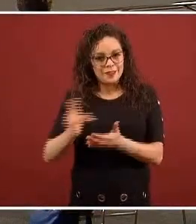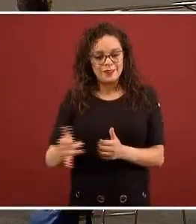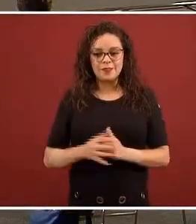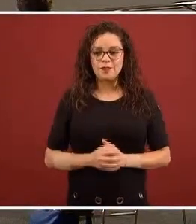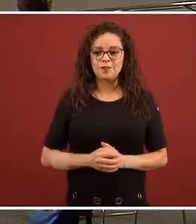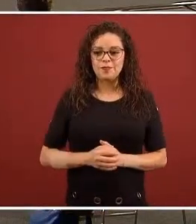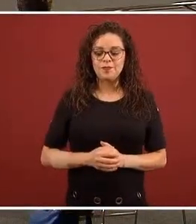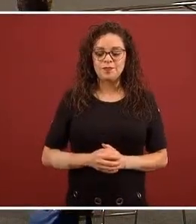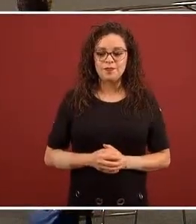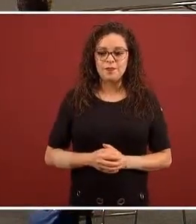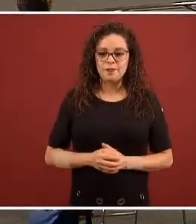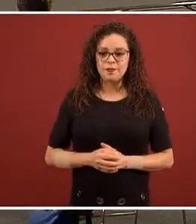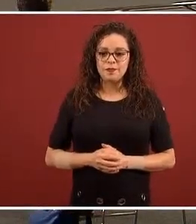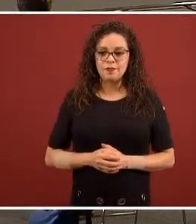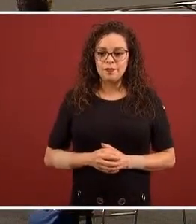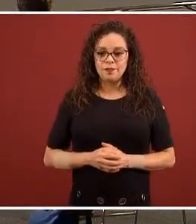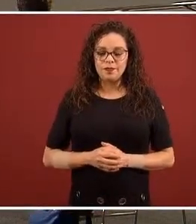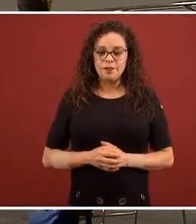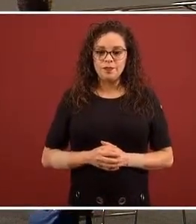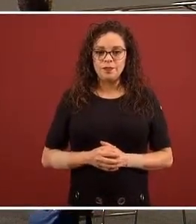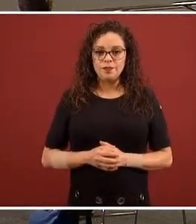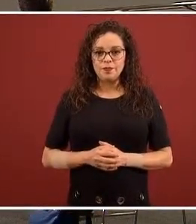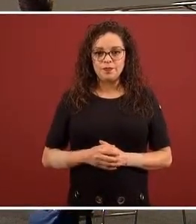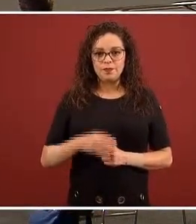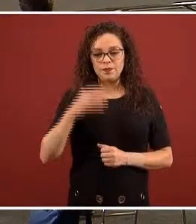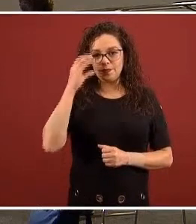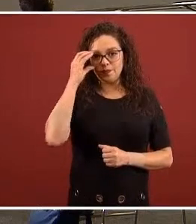Qué amable, gracias.